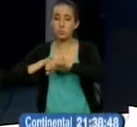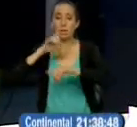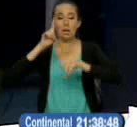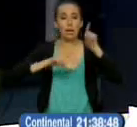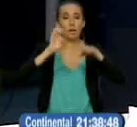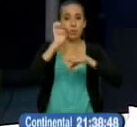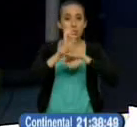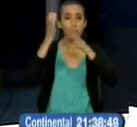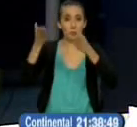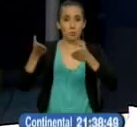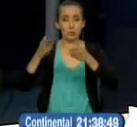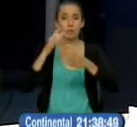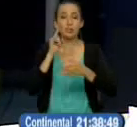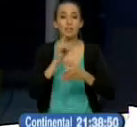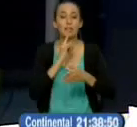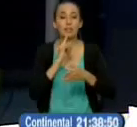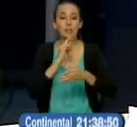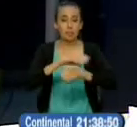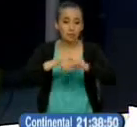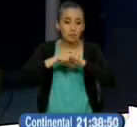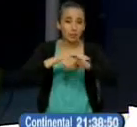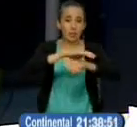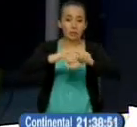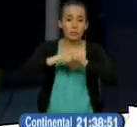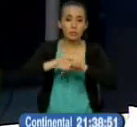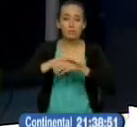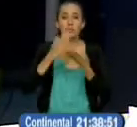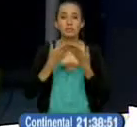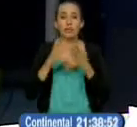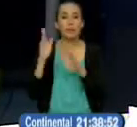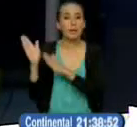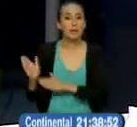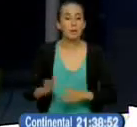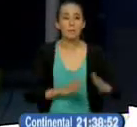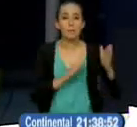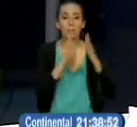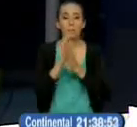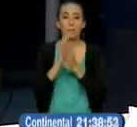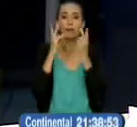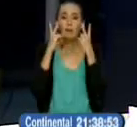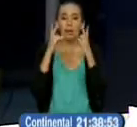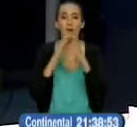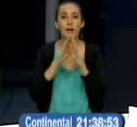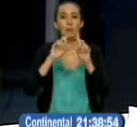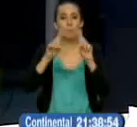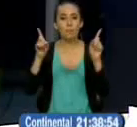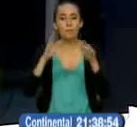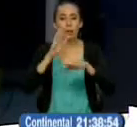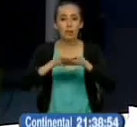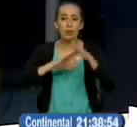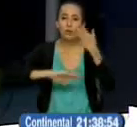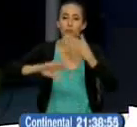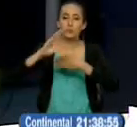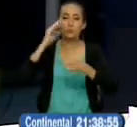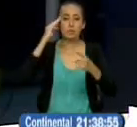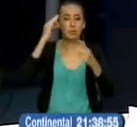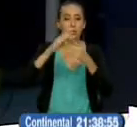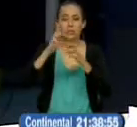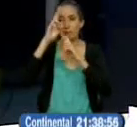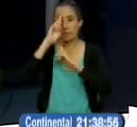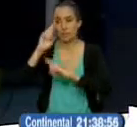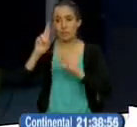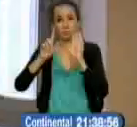compatriotas detenidos y con orden de deportación. El plan de contingencia los ayuda a salir de la cárcel, pero hacen un llamado a respetar las